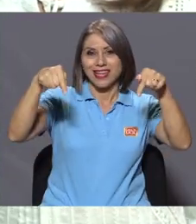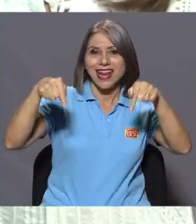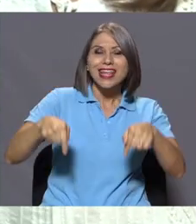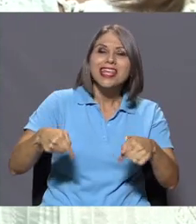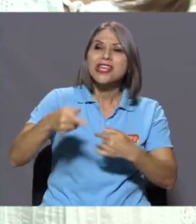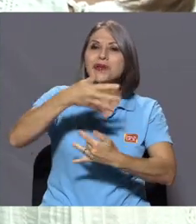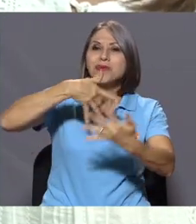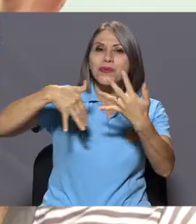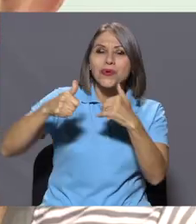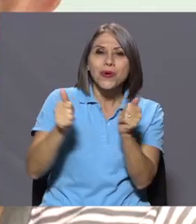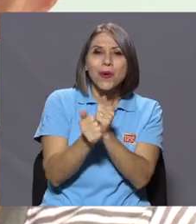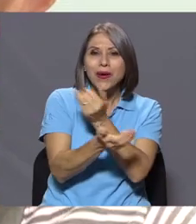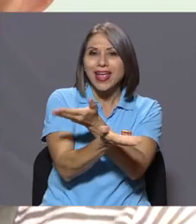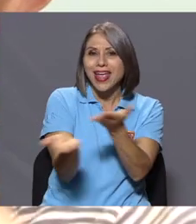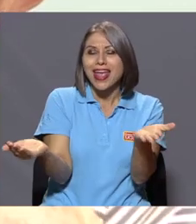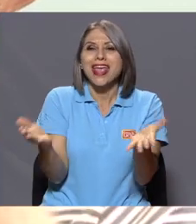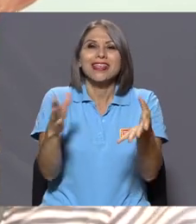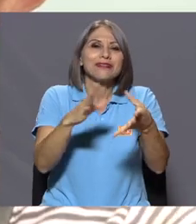con ellas y